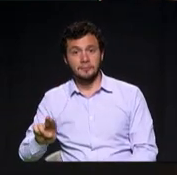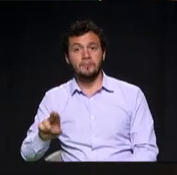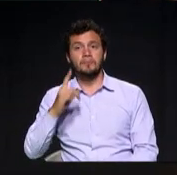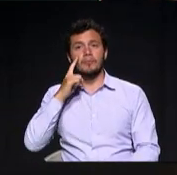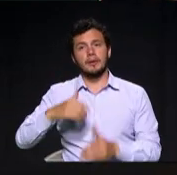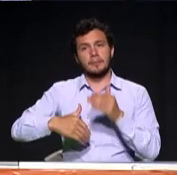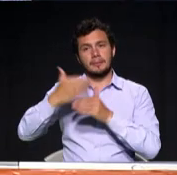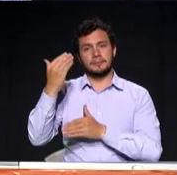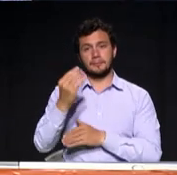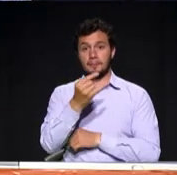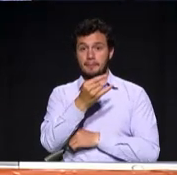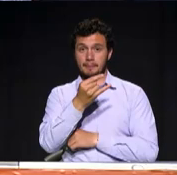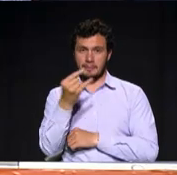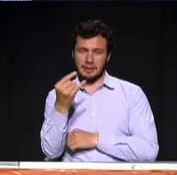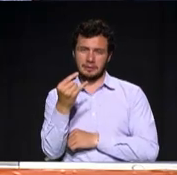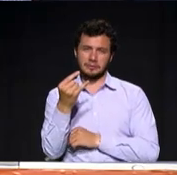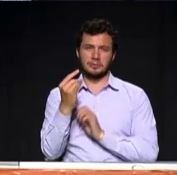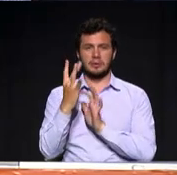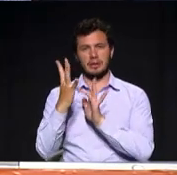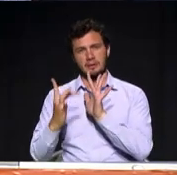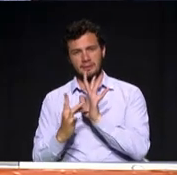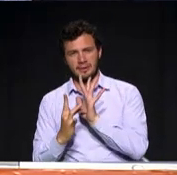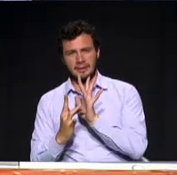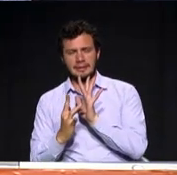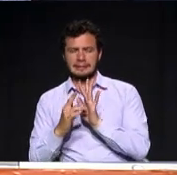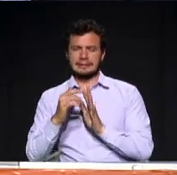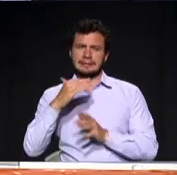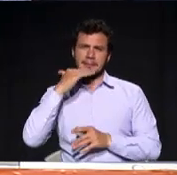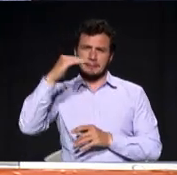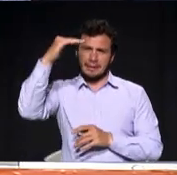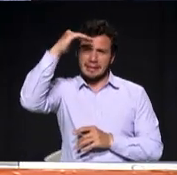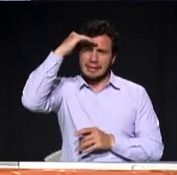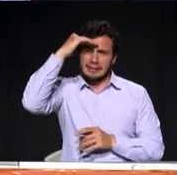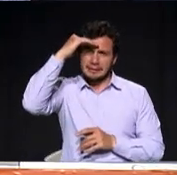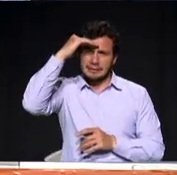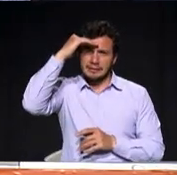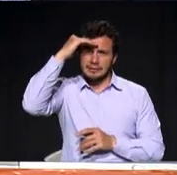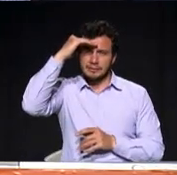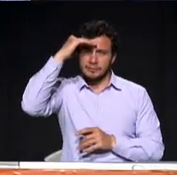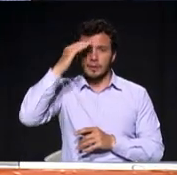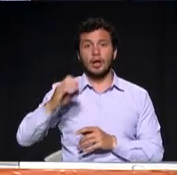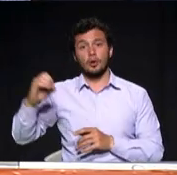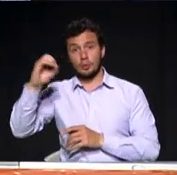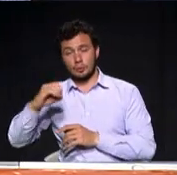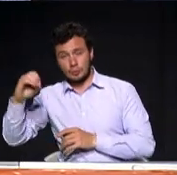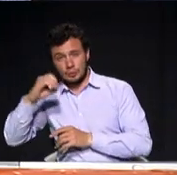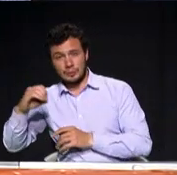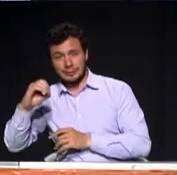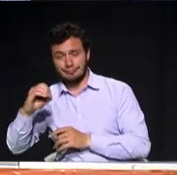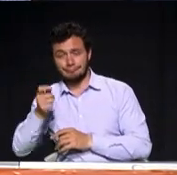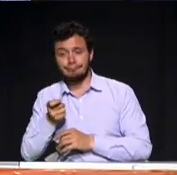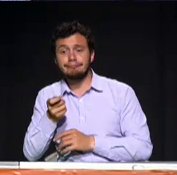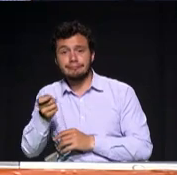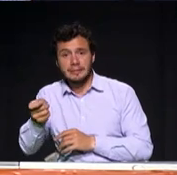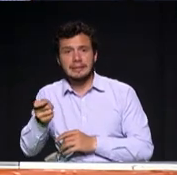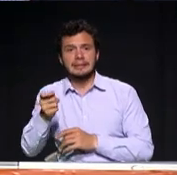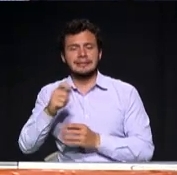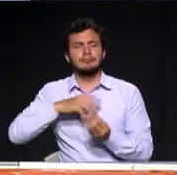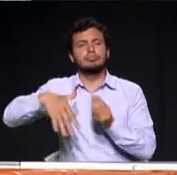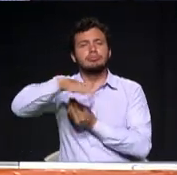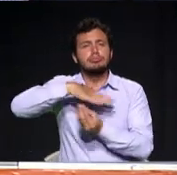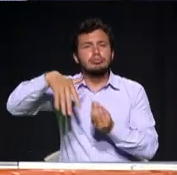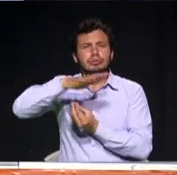medellín y el valle de aburrá pues deben enfrentar episodios de contaminación atmosférica para lo cual se ha implementado desde